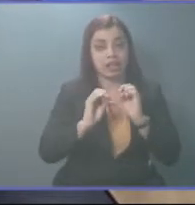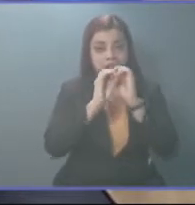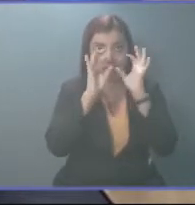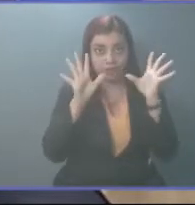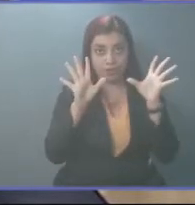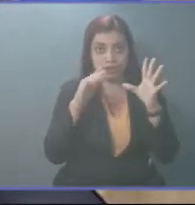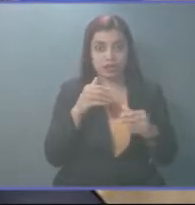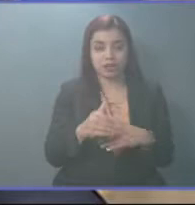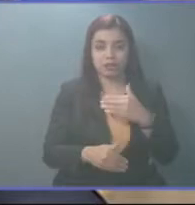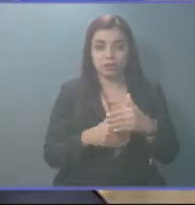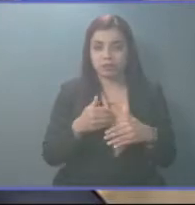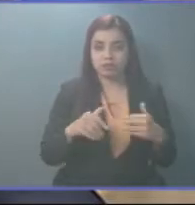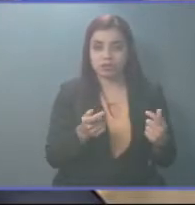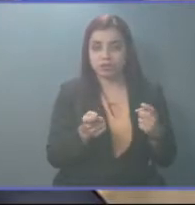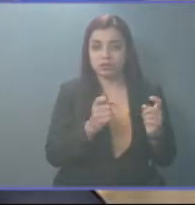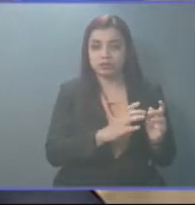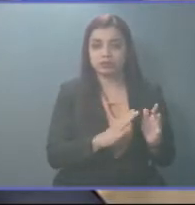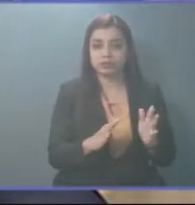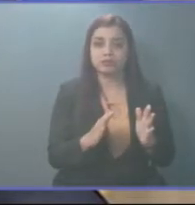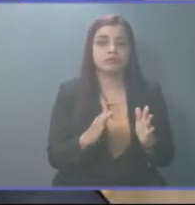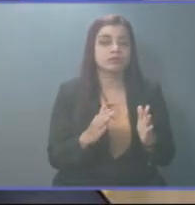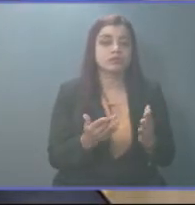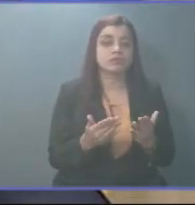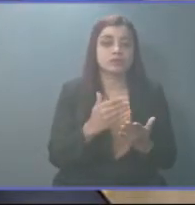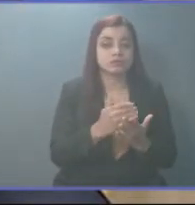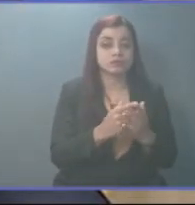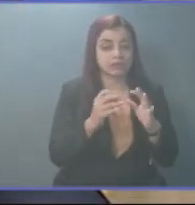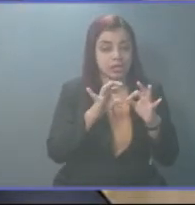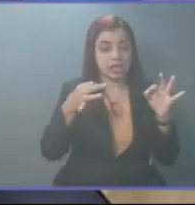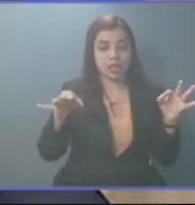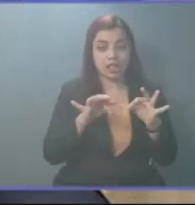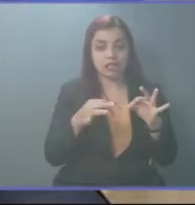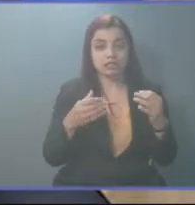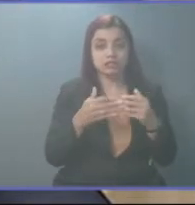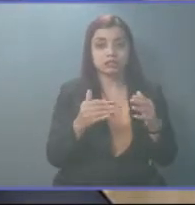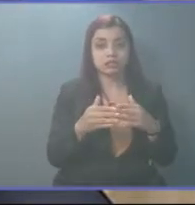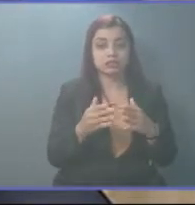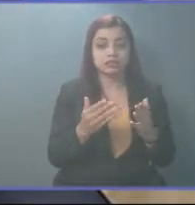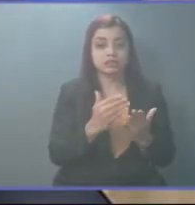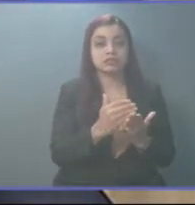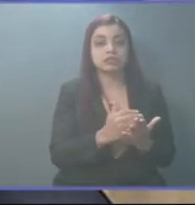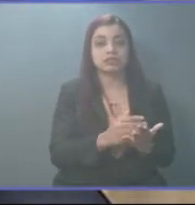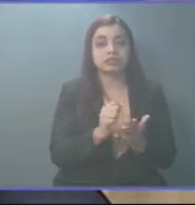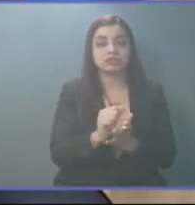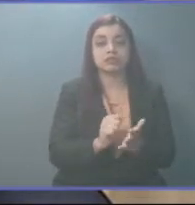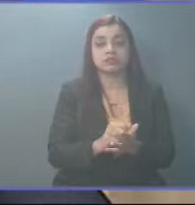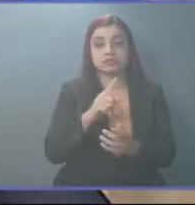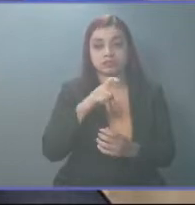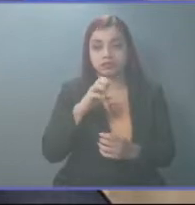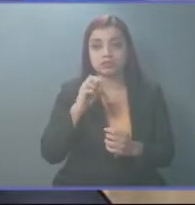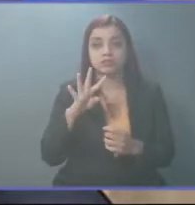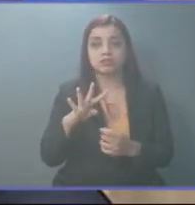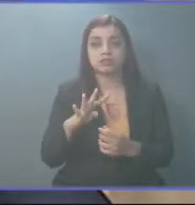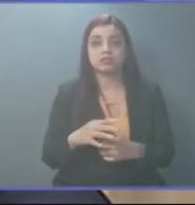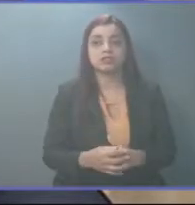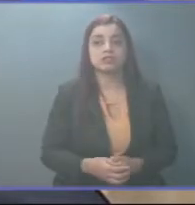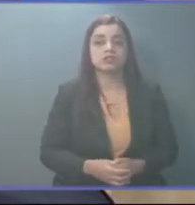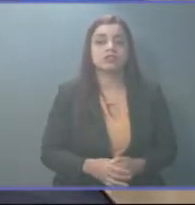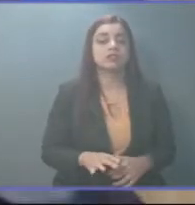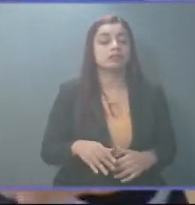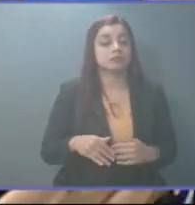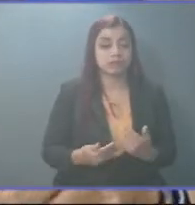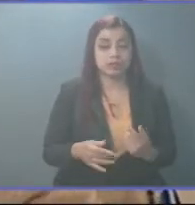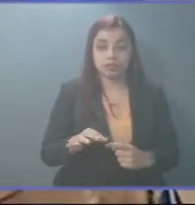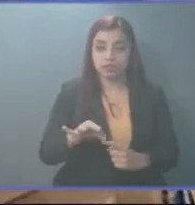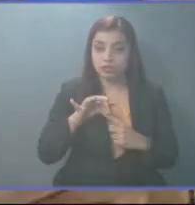el proceso regulado en dicha disposición, quedando la redacción de la siguiente manera. Artículo 104. Para la elección